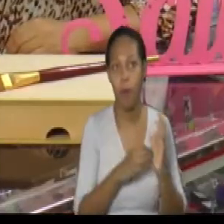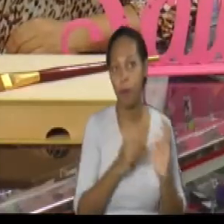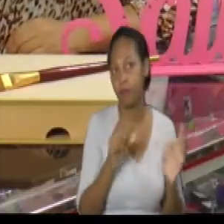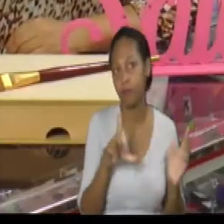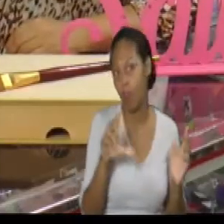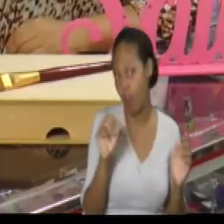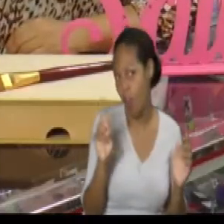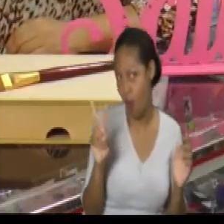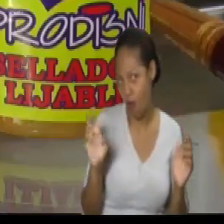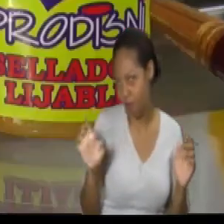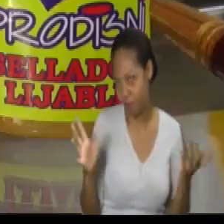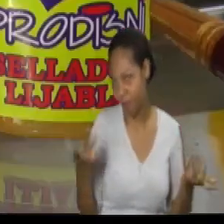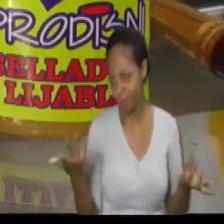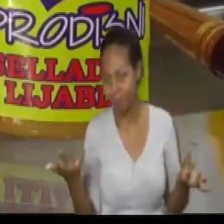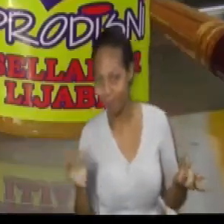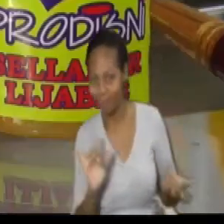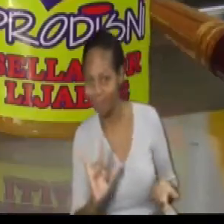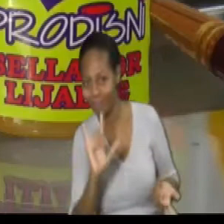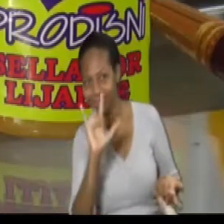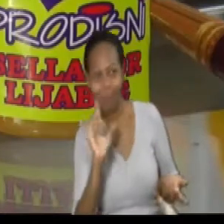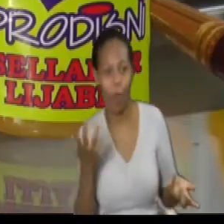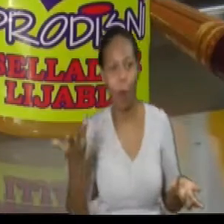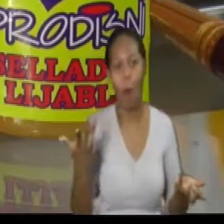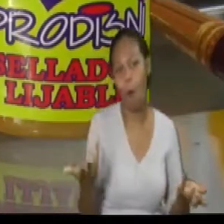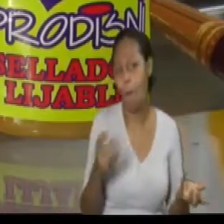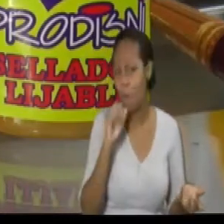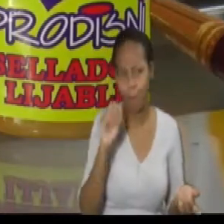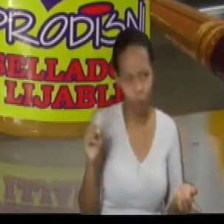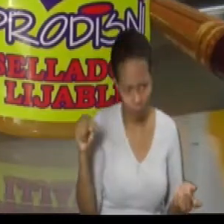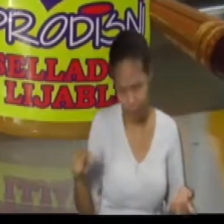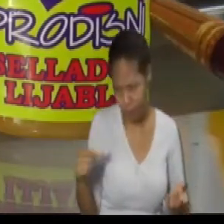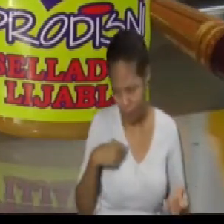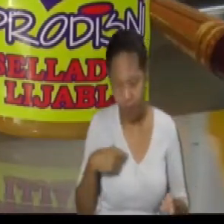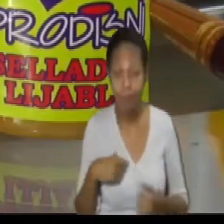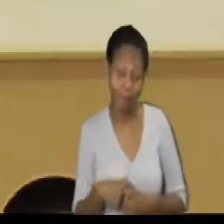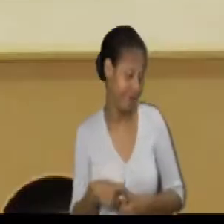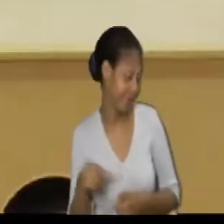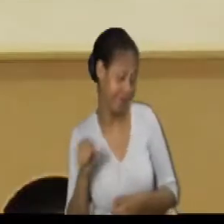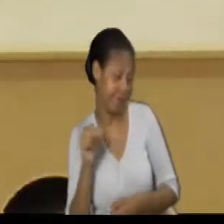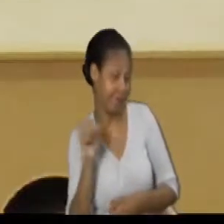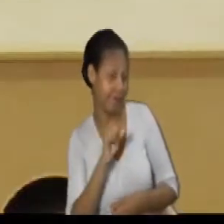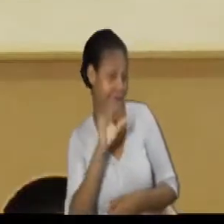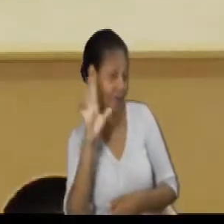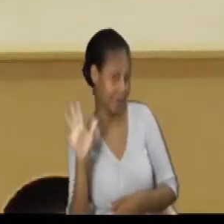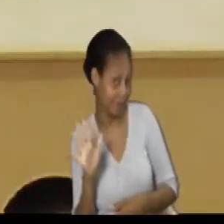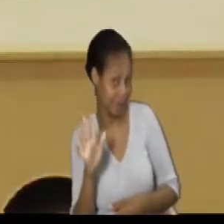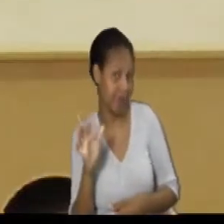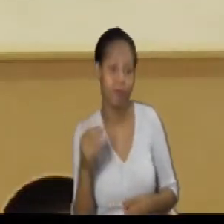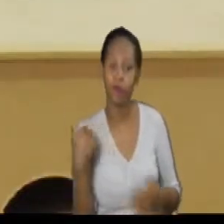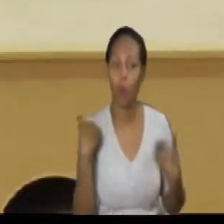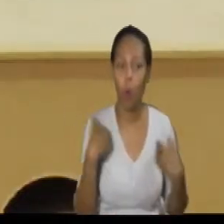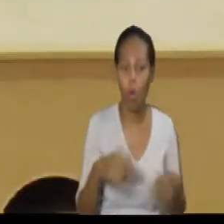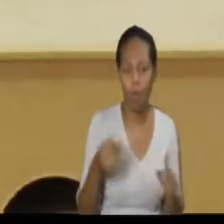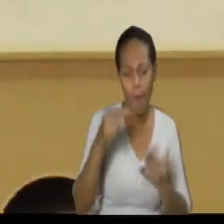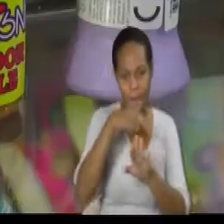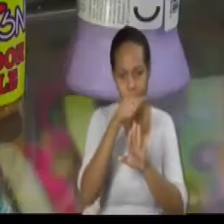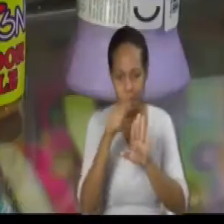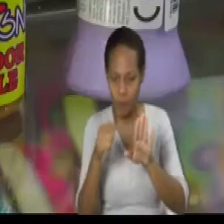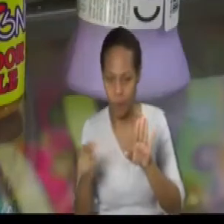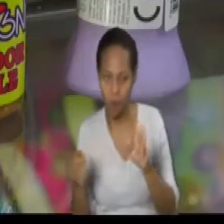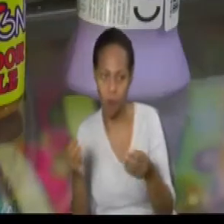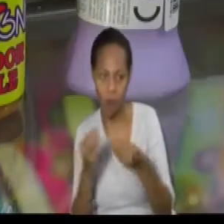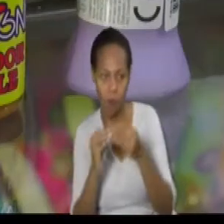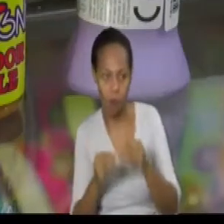las fiestas en madera. ¿Aquí lo podemos encontrar también? Sí, Jennifer, cualquier corte, cualquier diseño, simplemente ustedes me pueden enviar